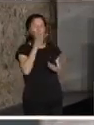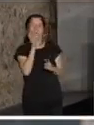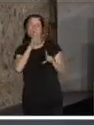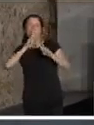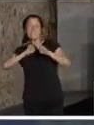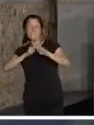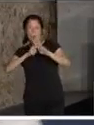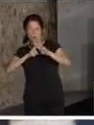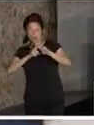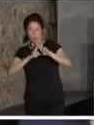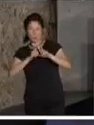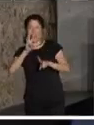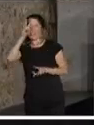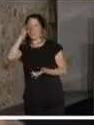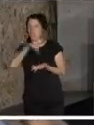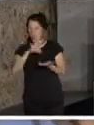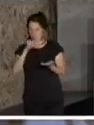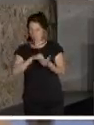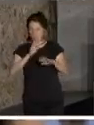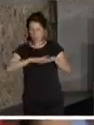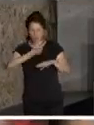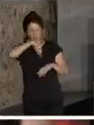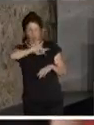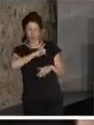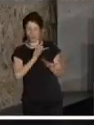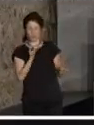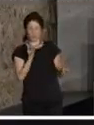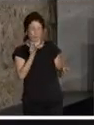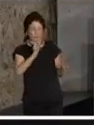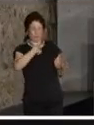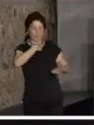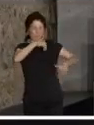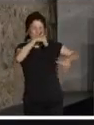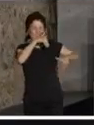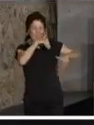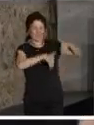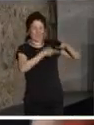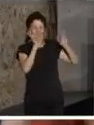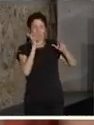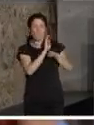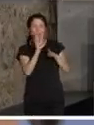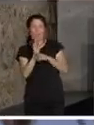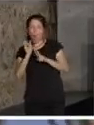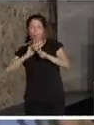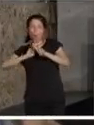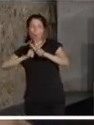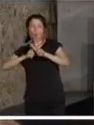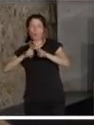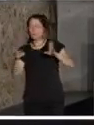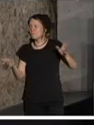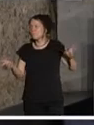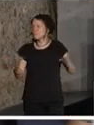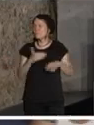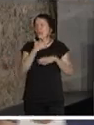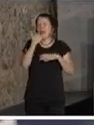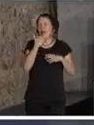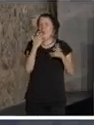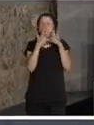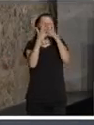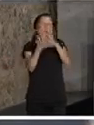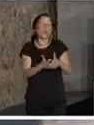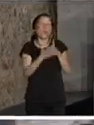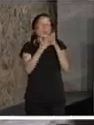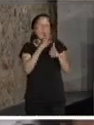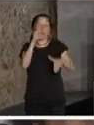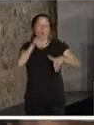ilegalizar a las fuerzas que dicen que no son constitucionalistas como si el PP obox hubieran alguna vez luchado